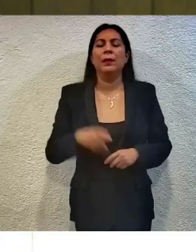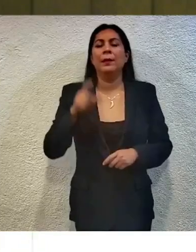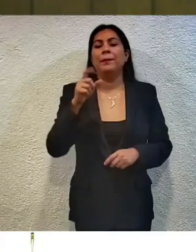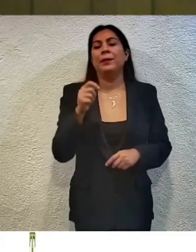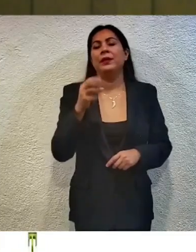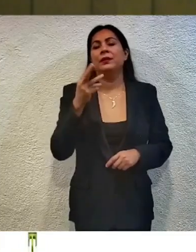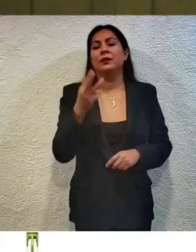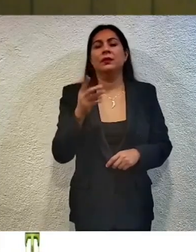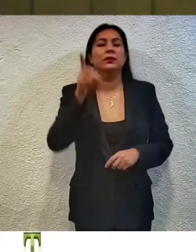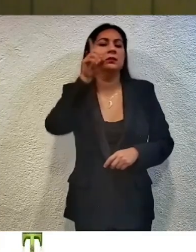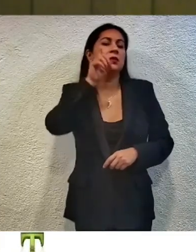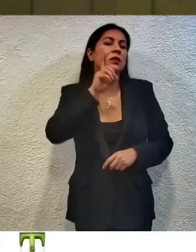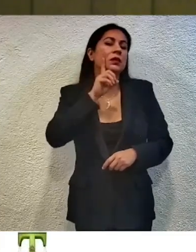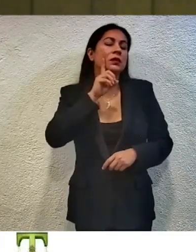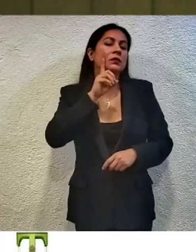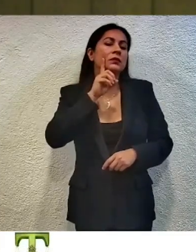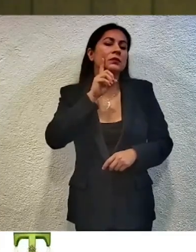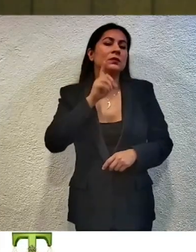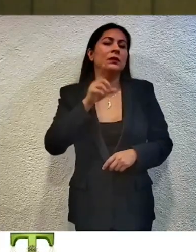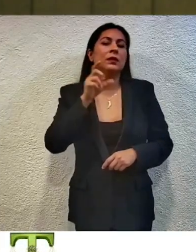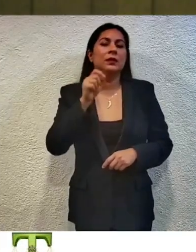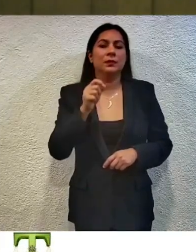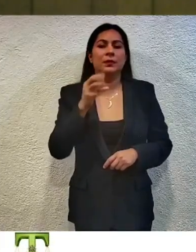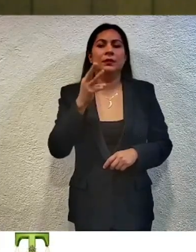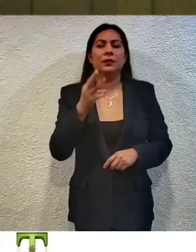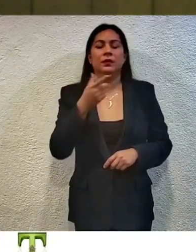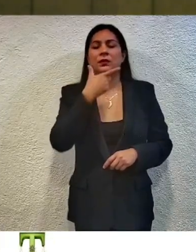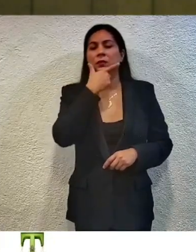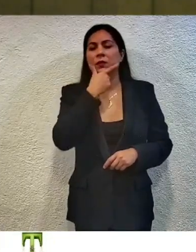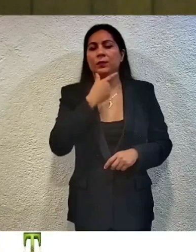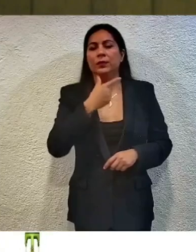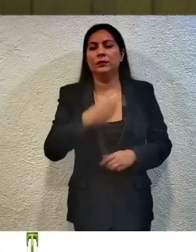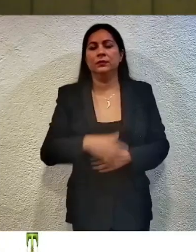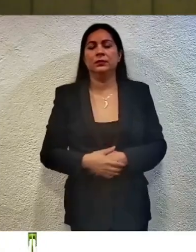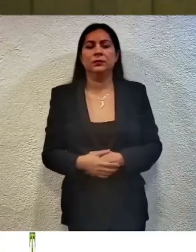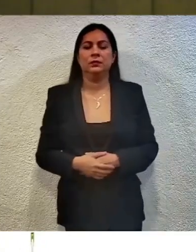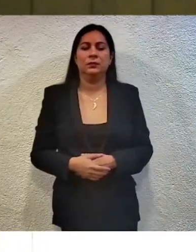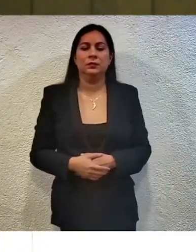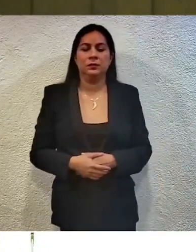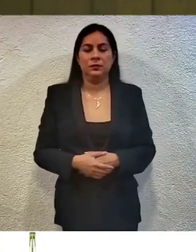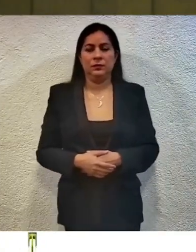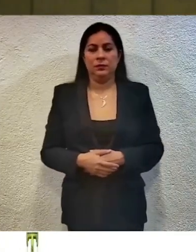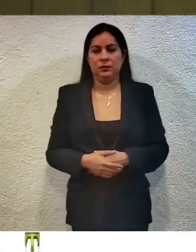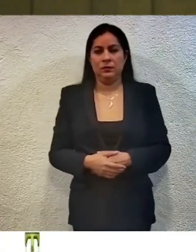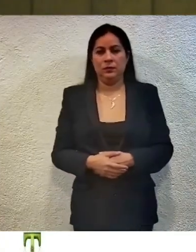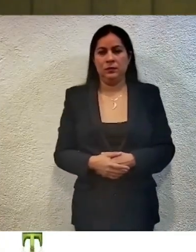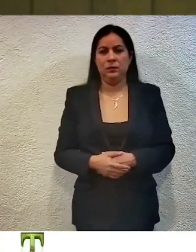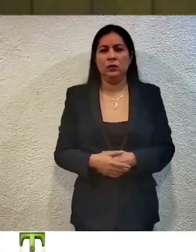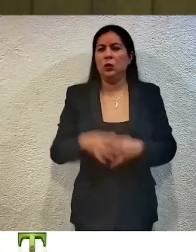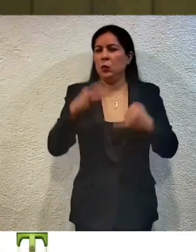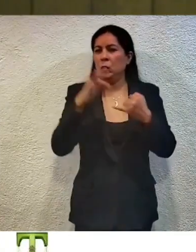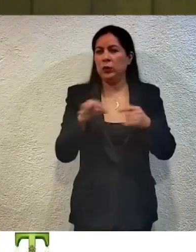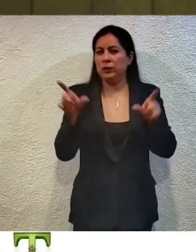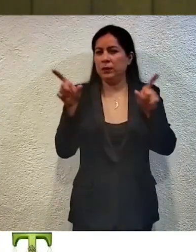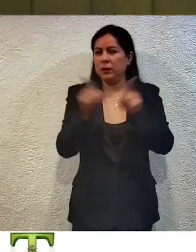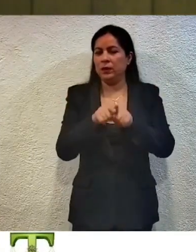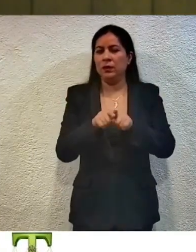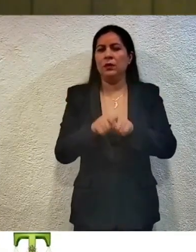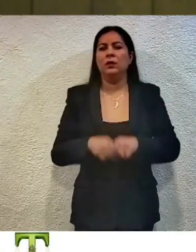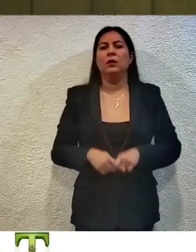23 mujeres y 23 hombres. Como última conclusión,